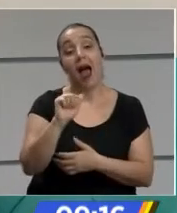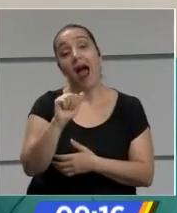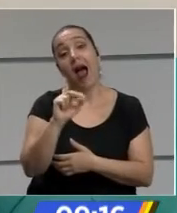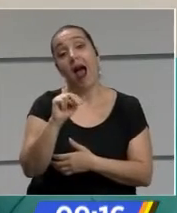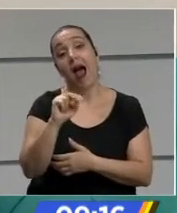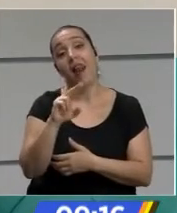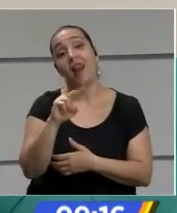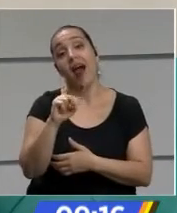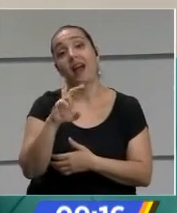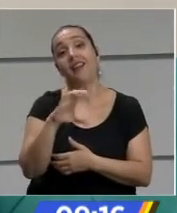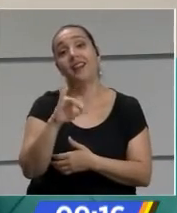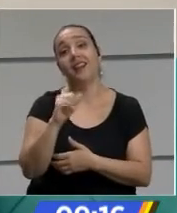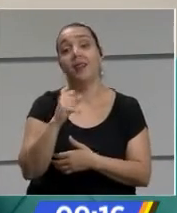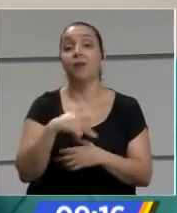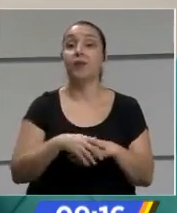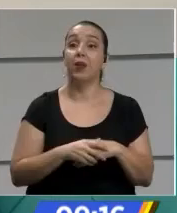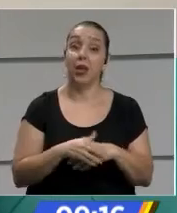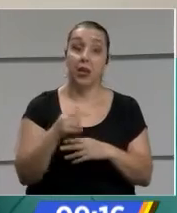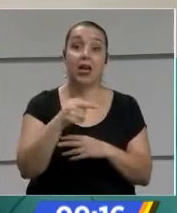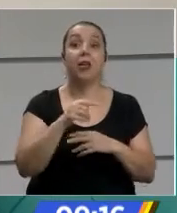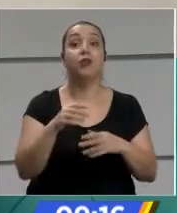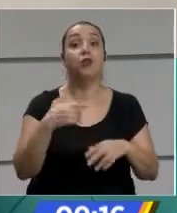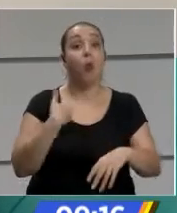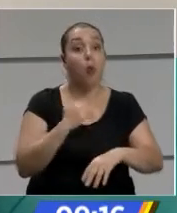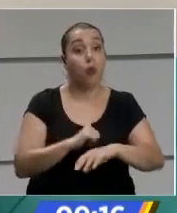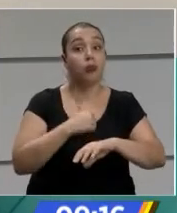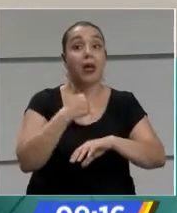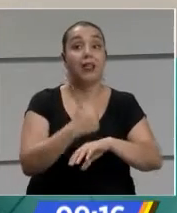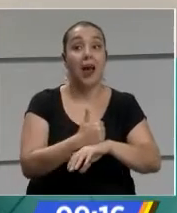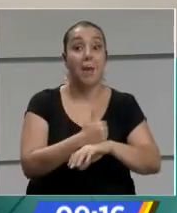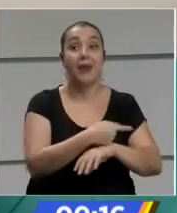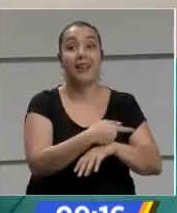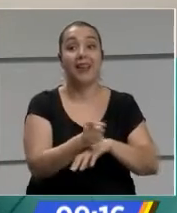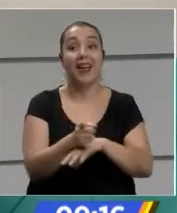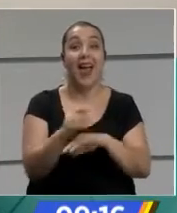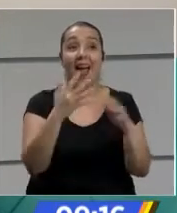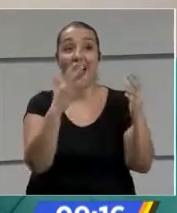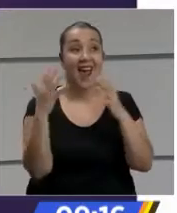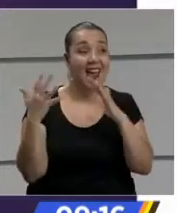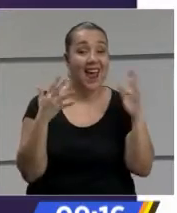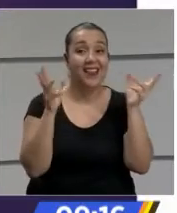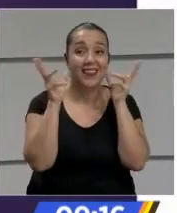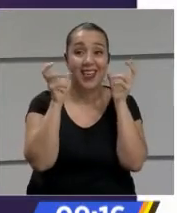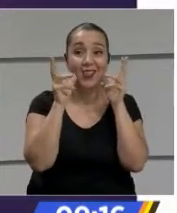Anansi. Anansi. Y precisamente sobre eso es que vamos a...